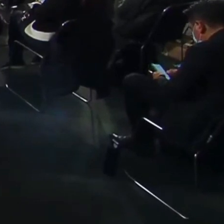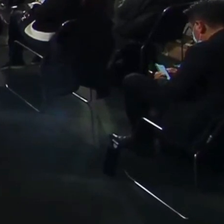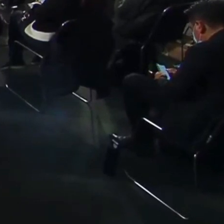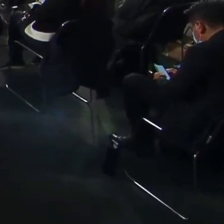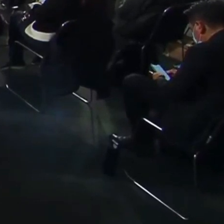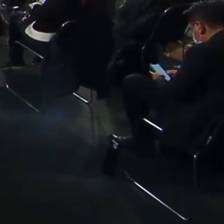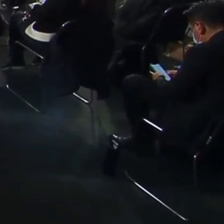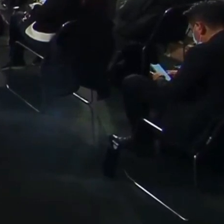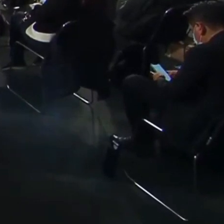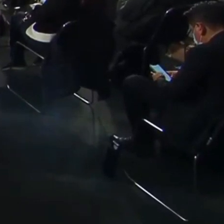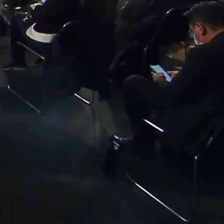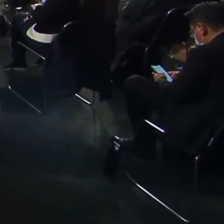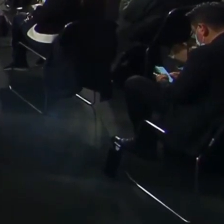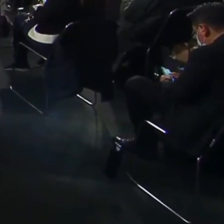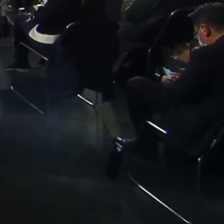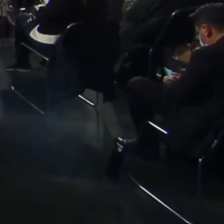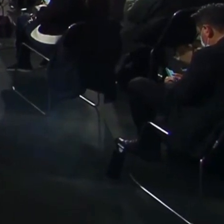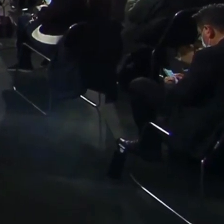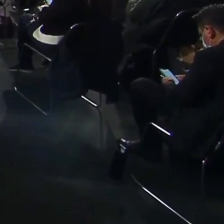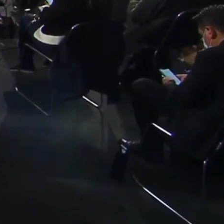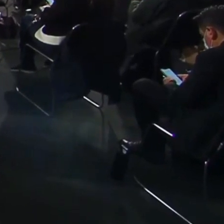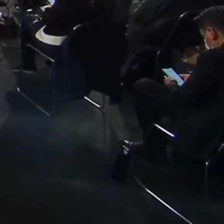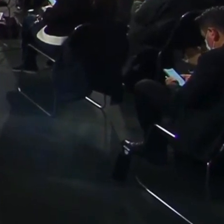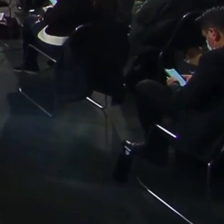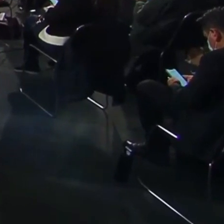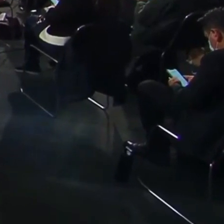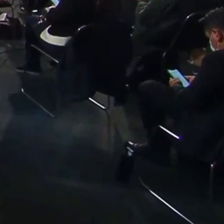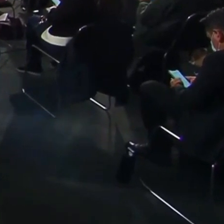las compañías petroleras extranjeras,